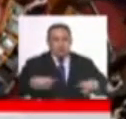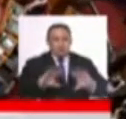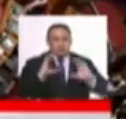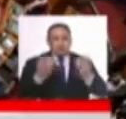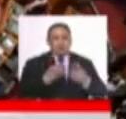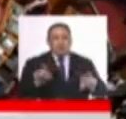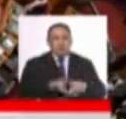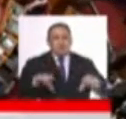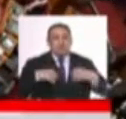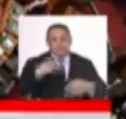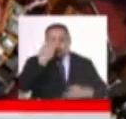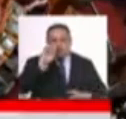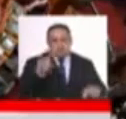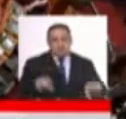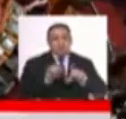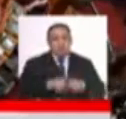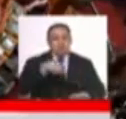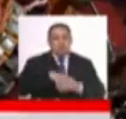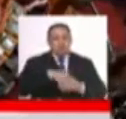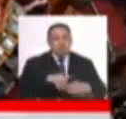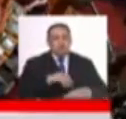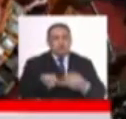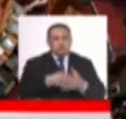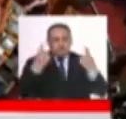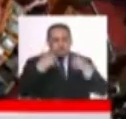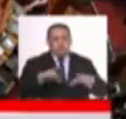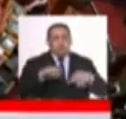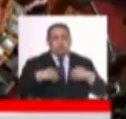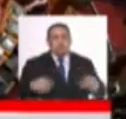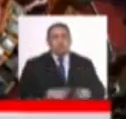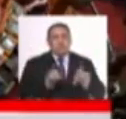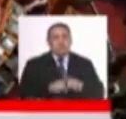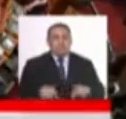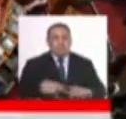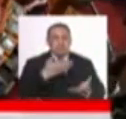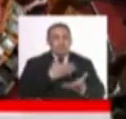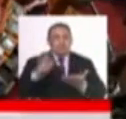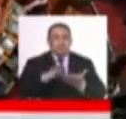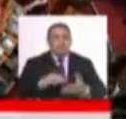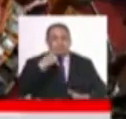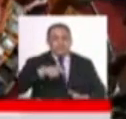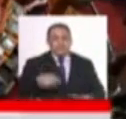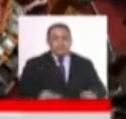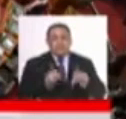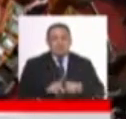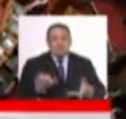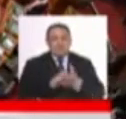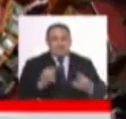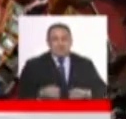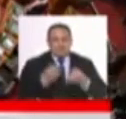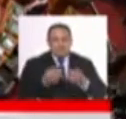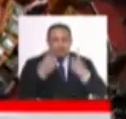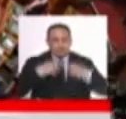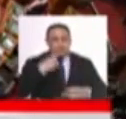si votas por la vacancia, no nos vamos a poner nosotros, vamos a poner a Dina Boluarte. Que me parece que es el juego clarísimo, presentar a Dina Boluarte